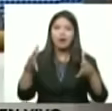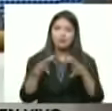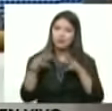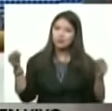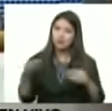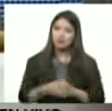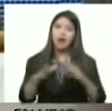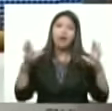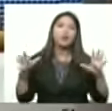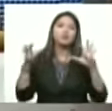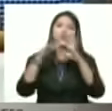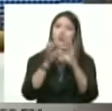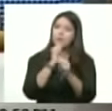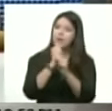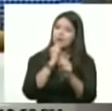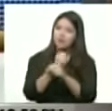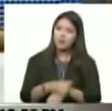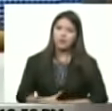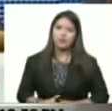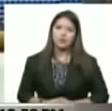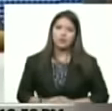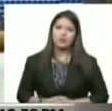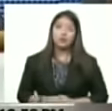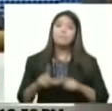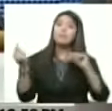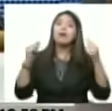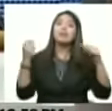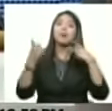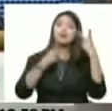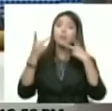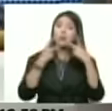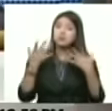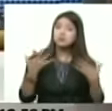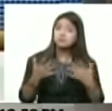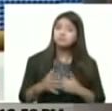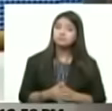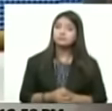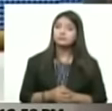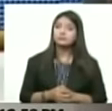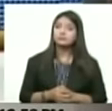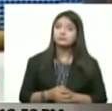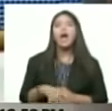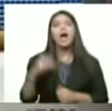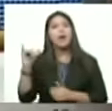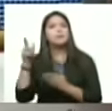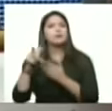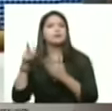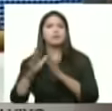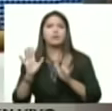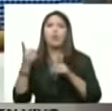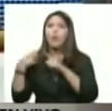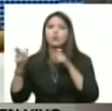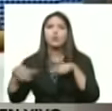a la unión para el trabajo, para debate político, bueno, hay escenarios.